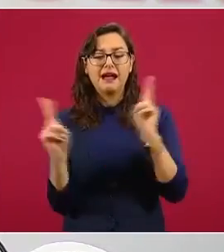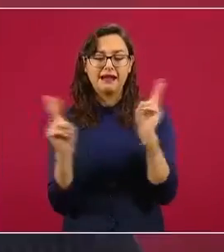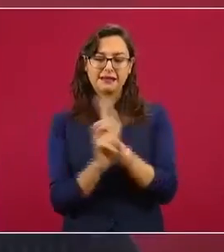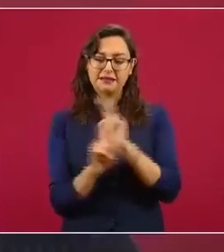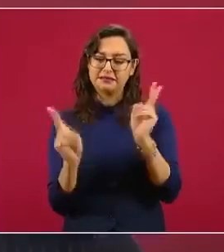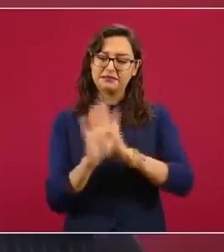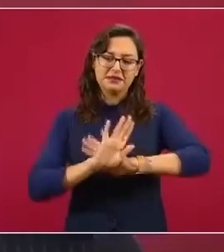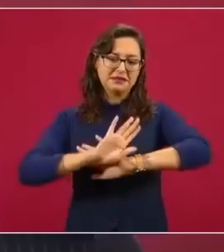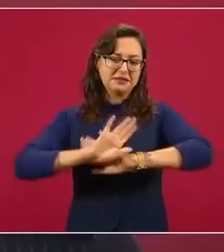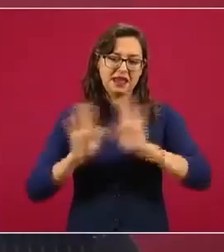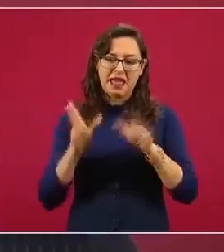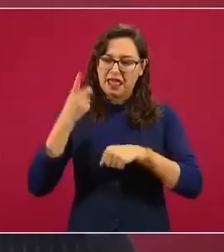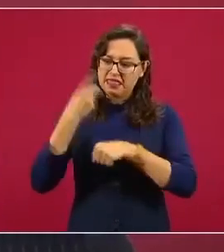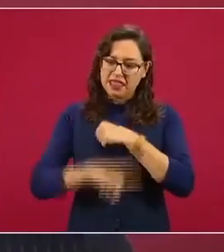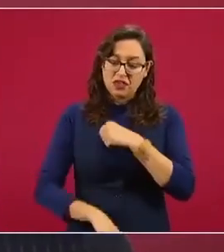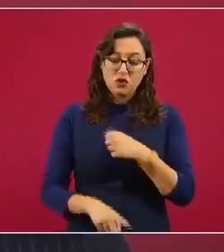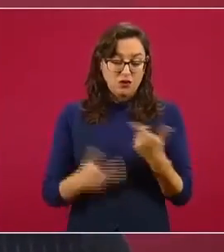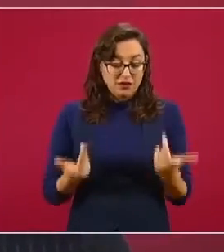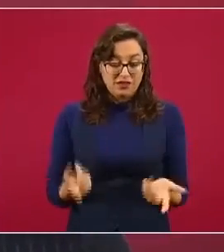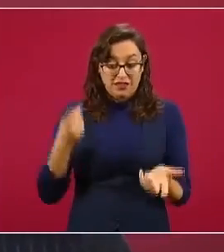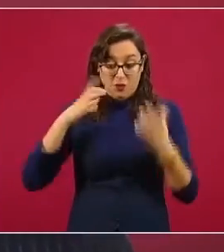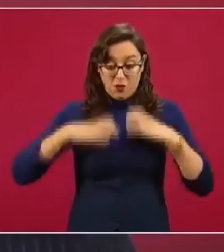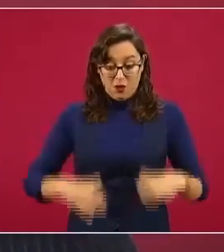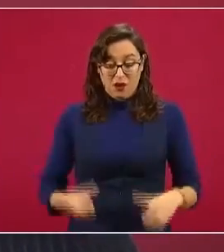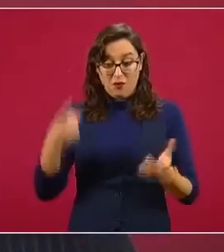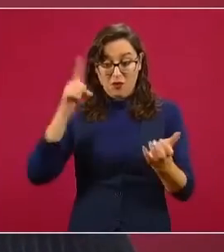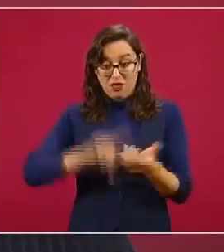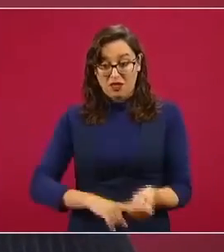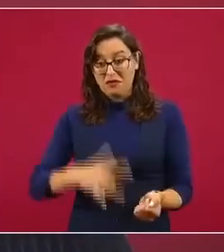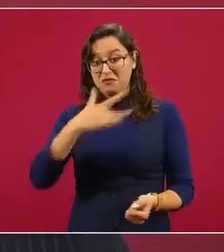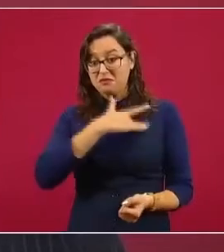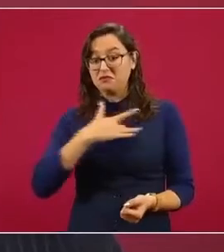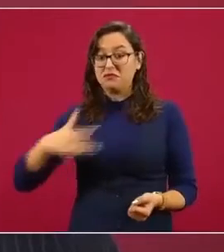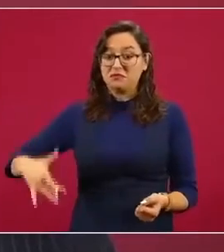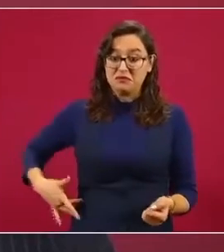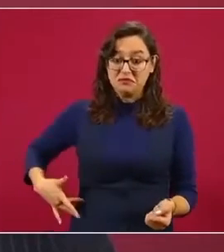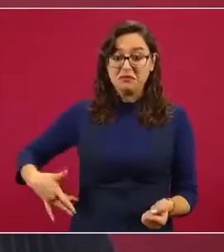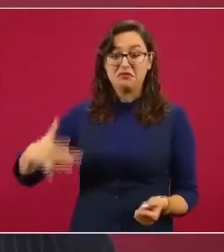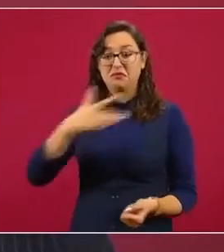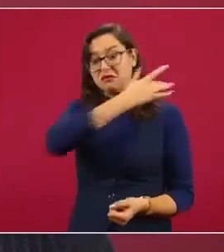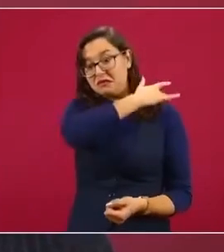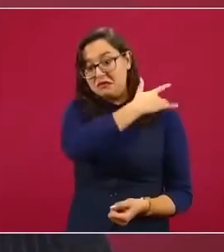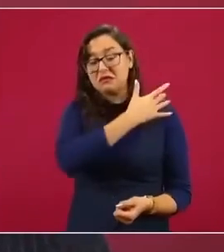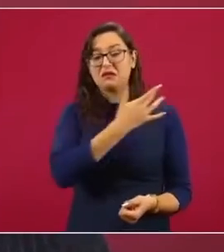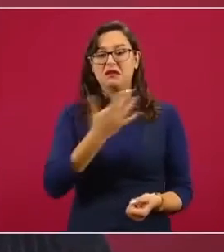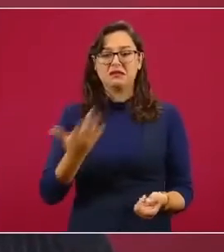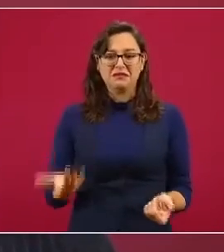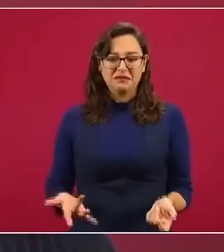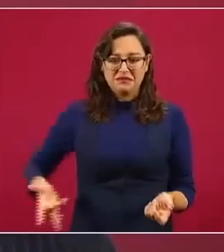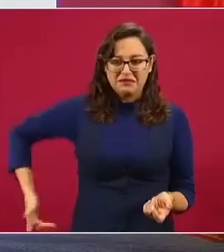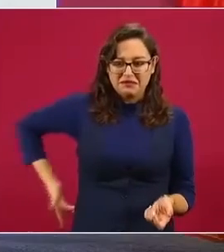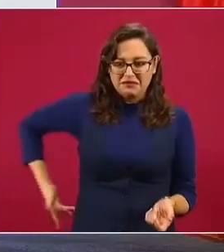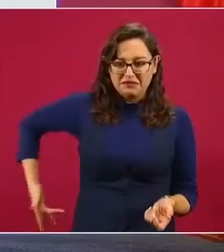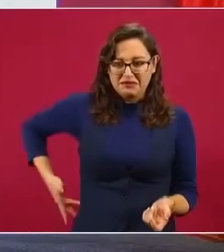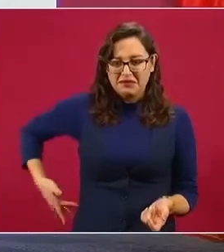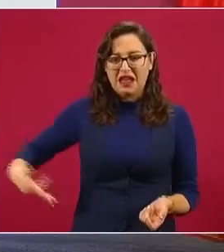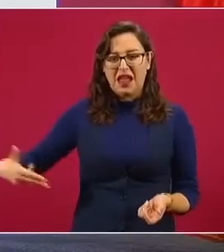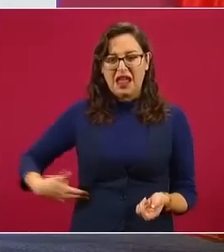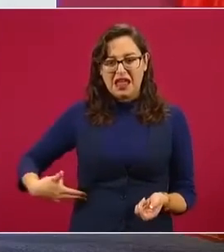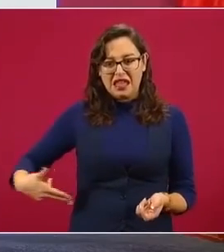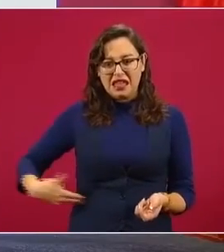crítica. Todos los órganos necesitan oxígeno, pero algunos son mucho más sensibles. Los riñones, por ejemplo, el